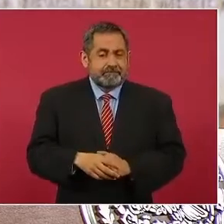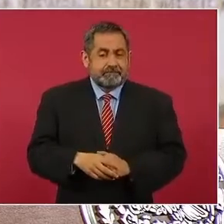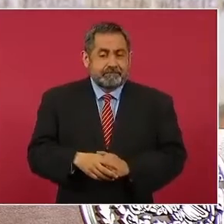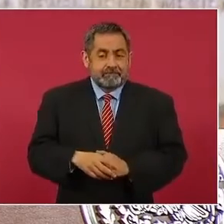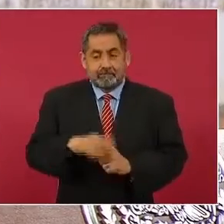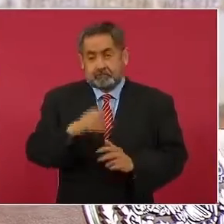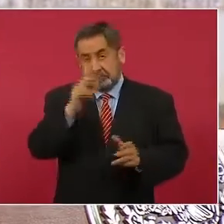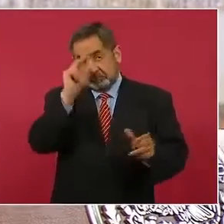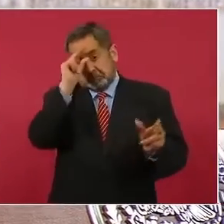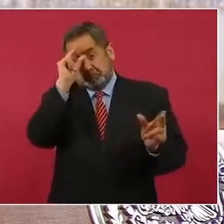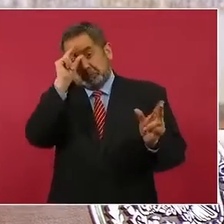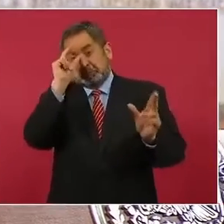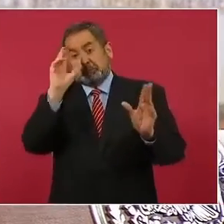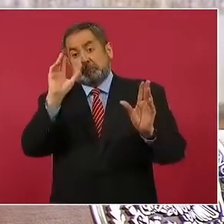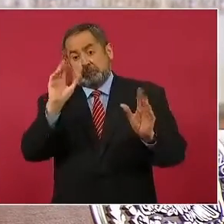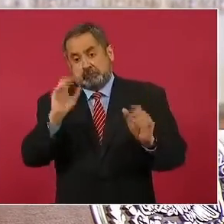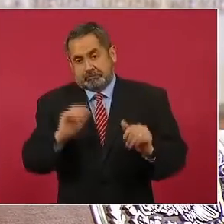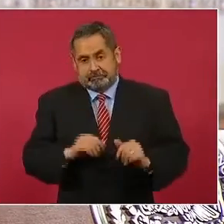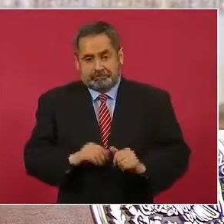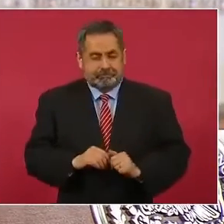también sabiondo,